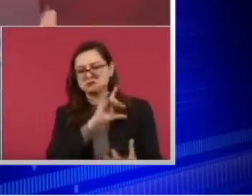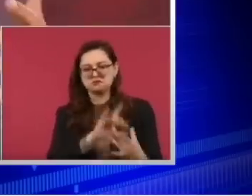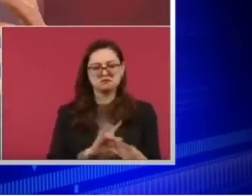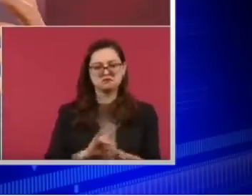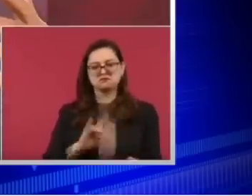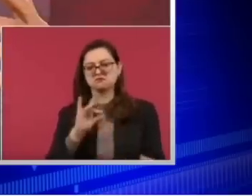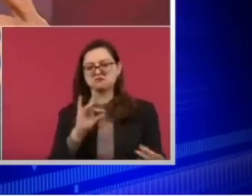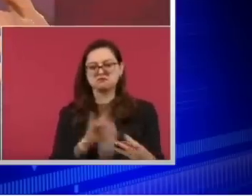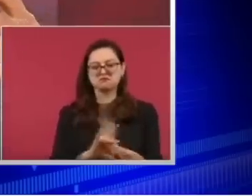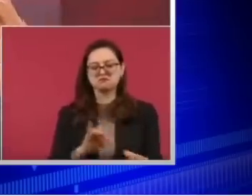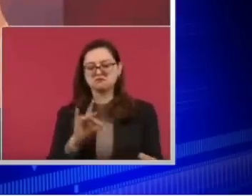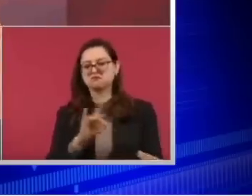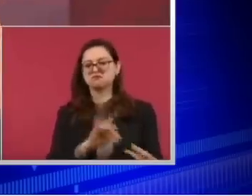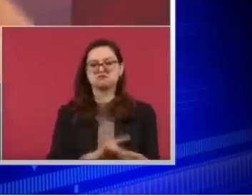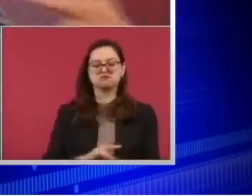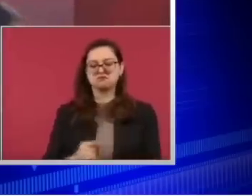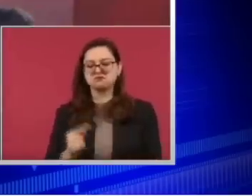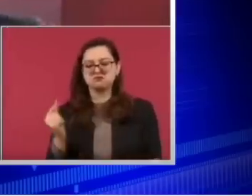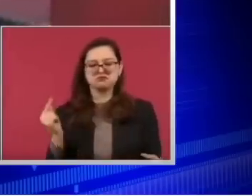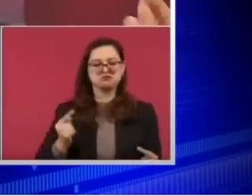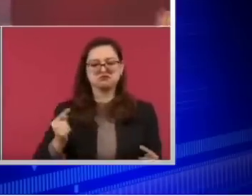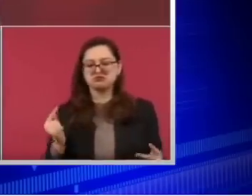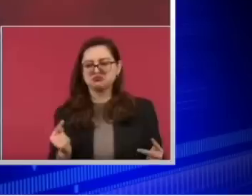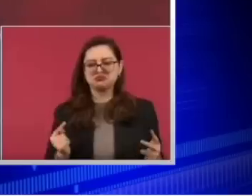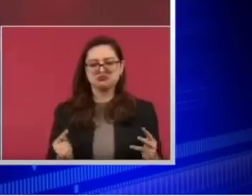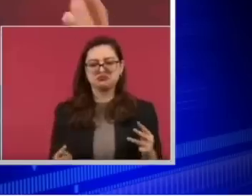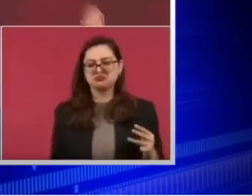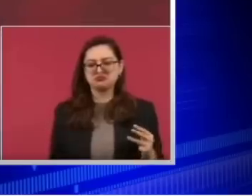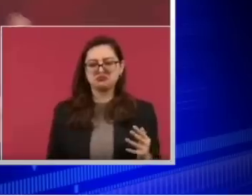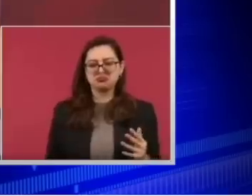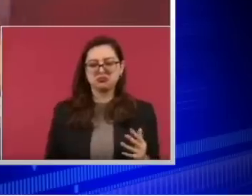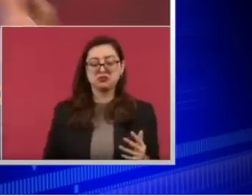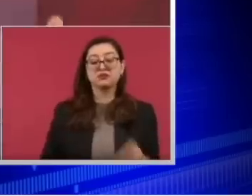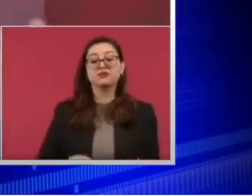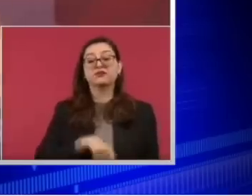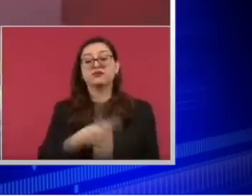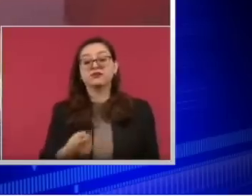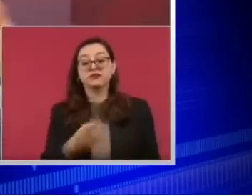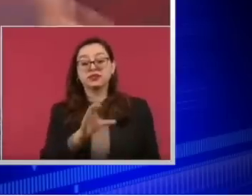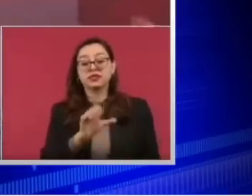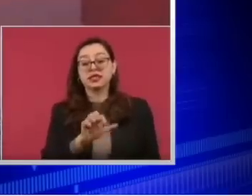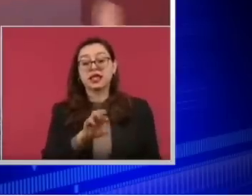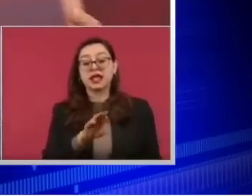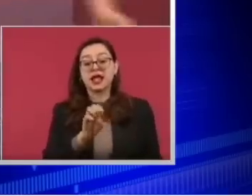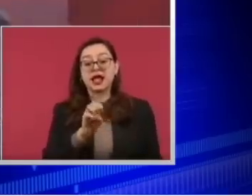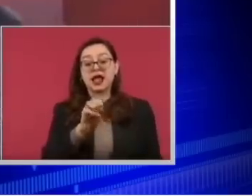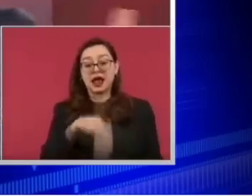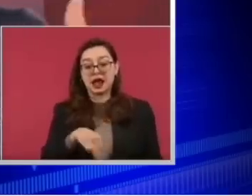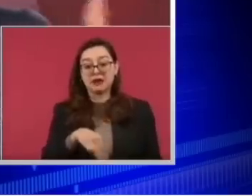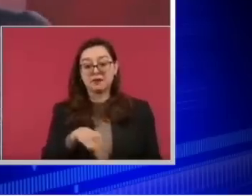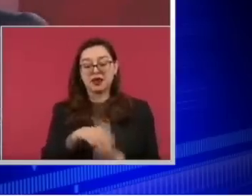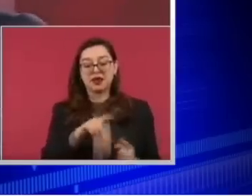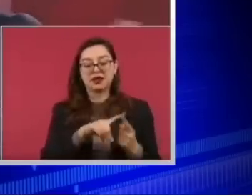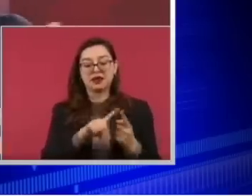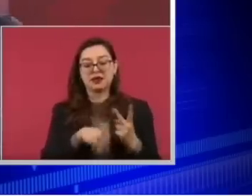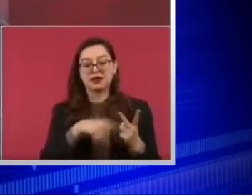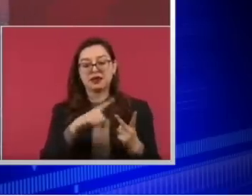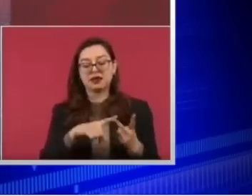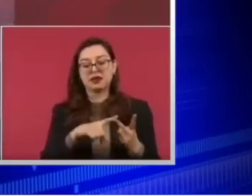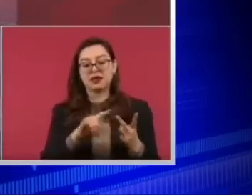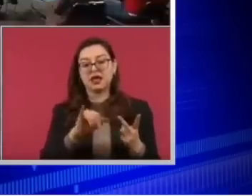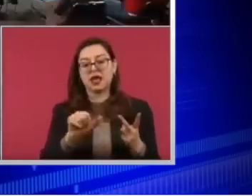y Carmen y Javier Solórzano aparecían como este